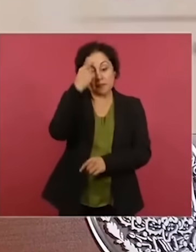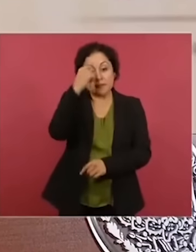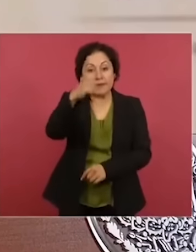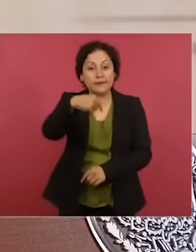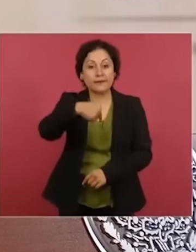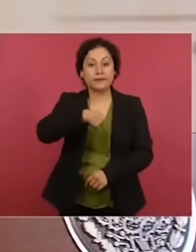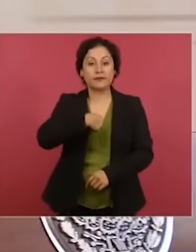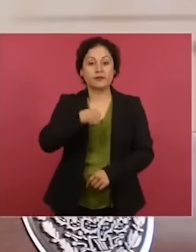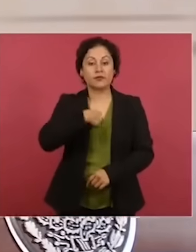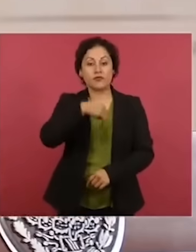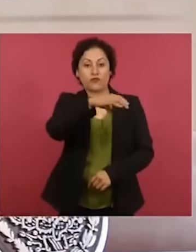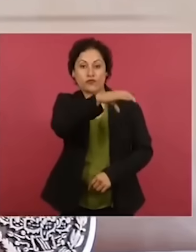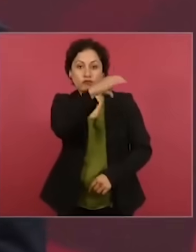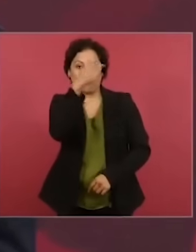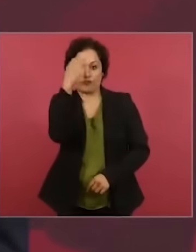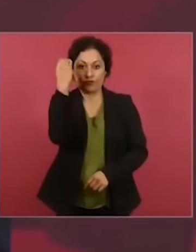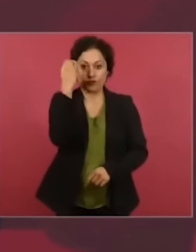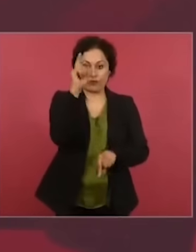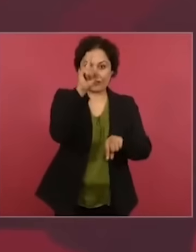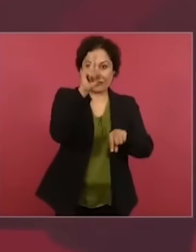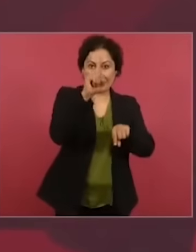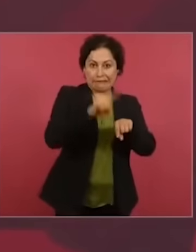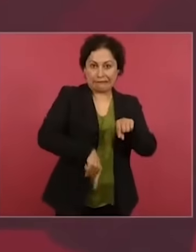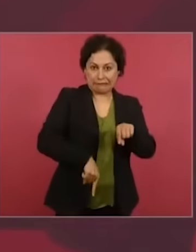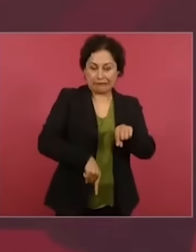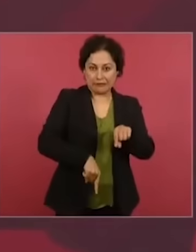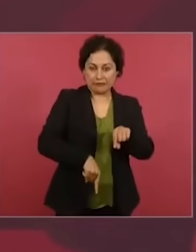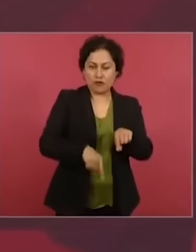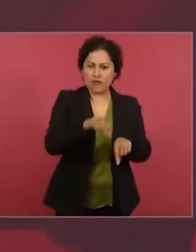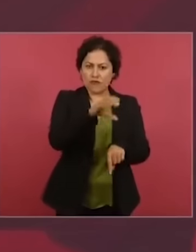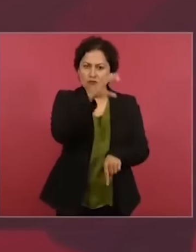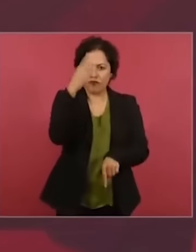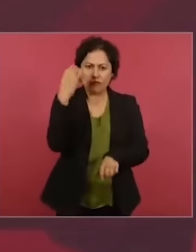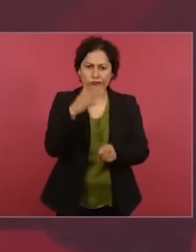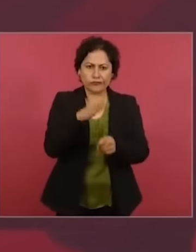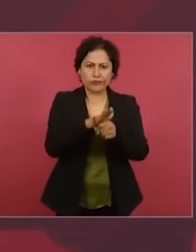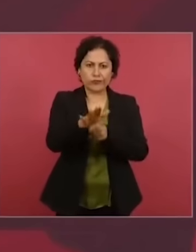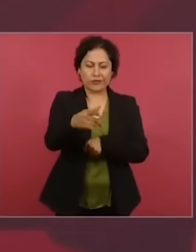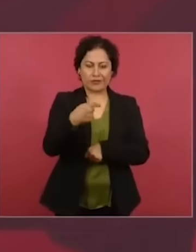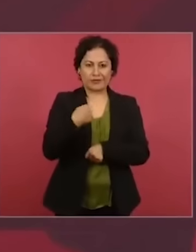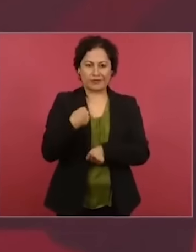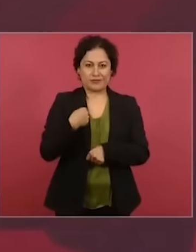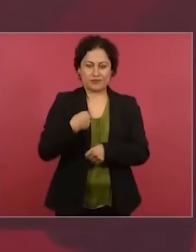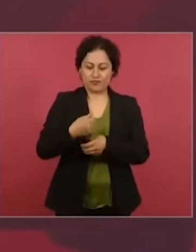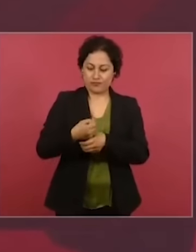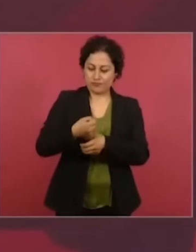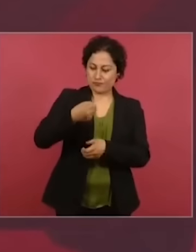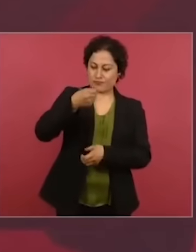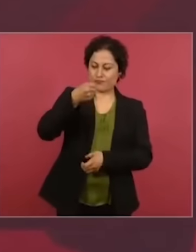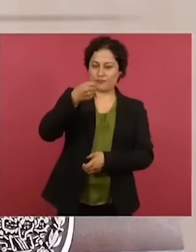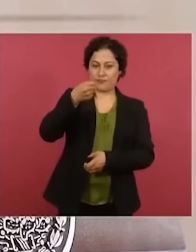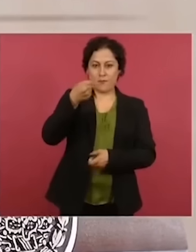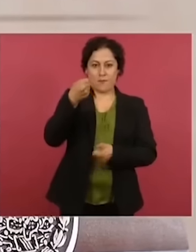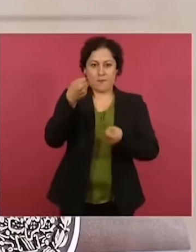en donde estoy entregando el bastón de mando a Claudia